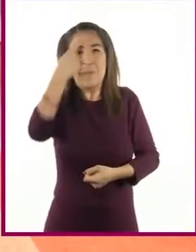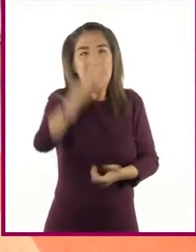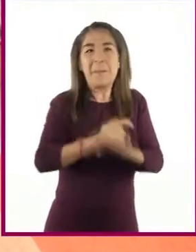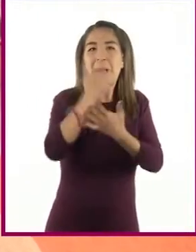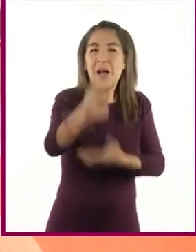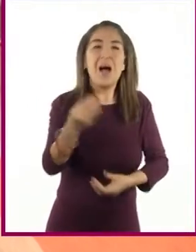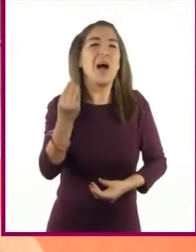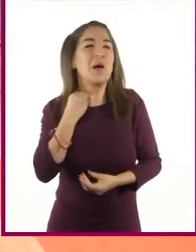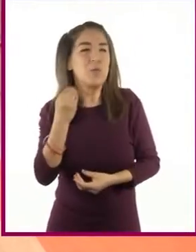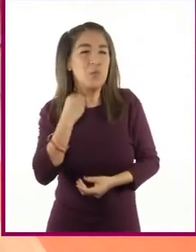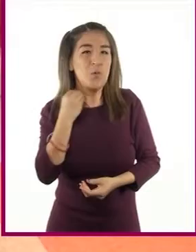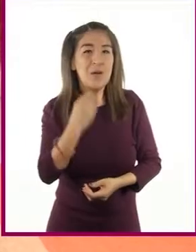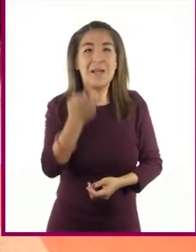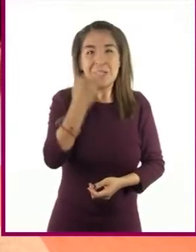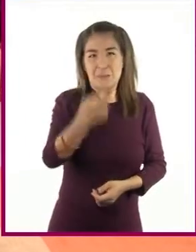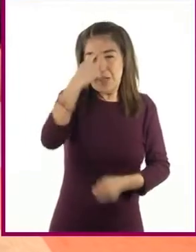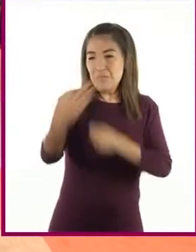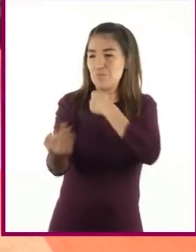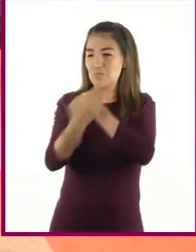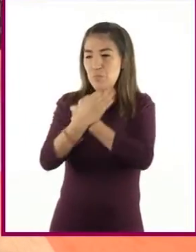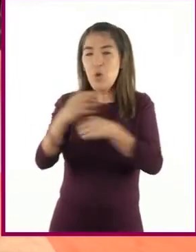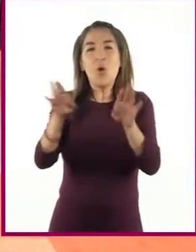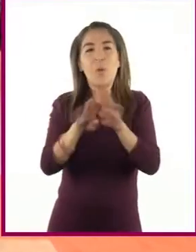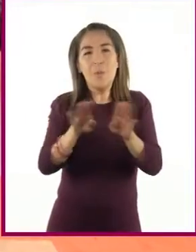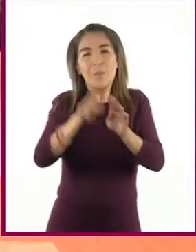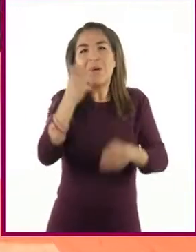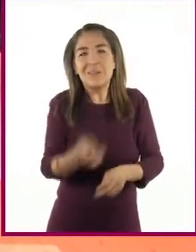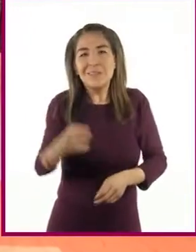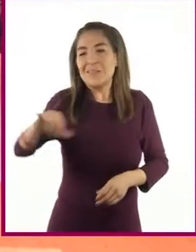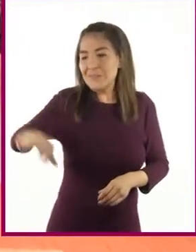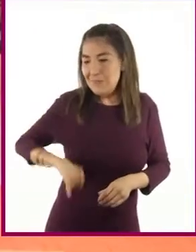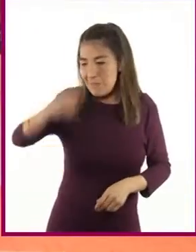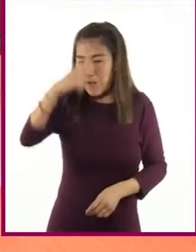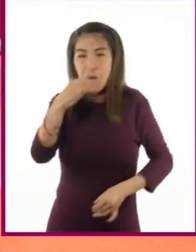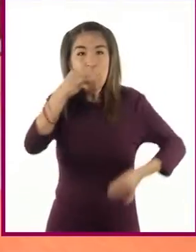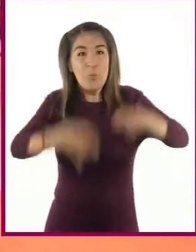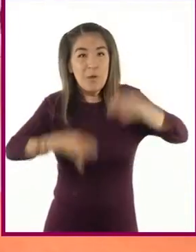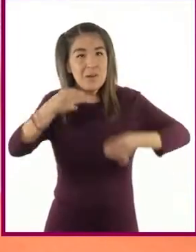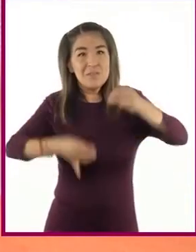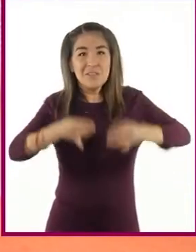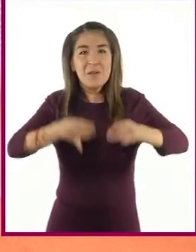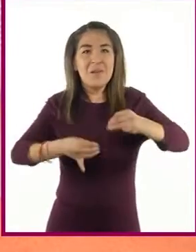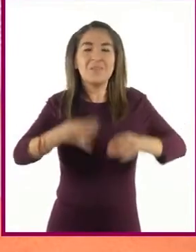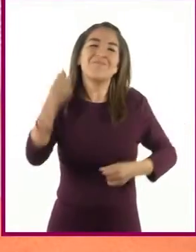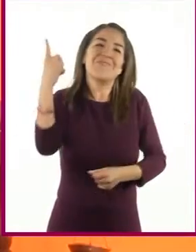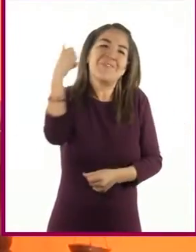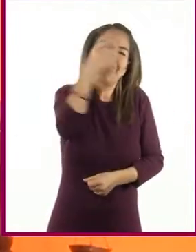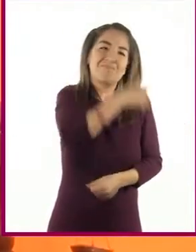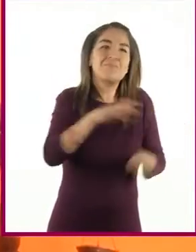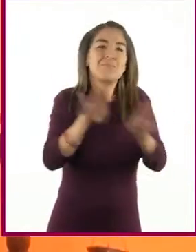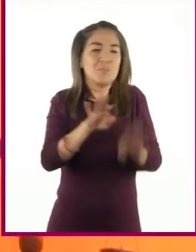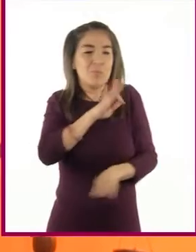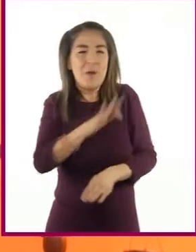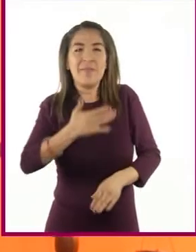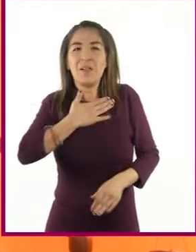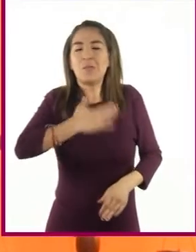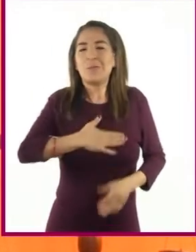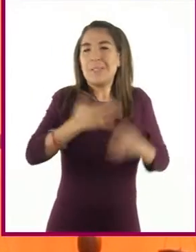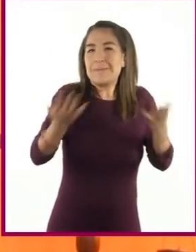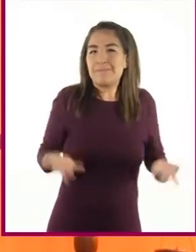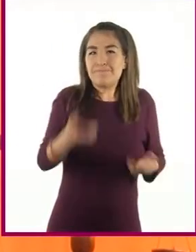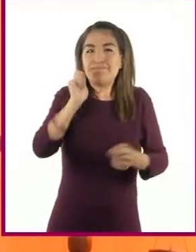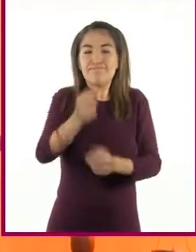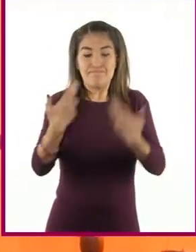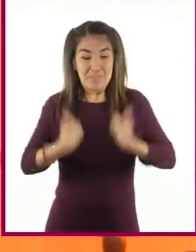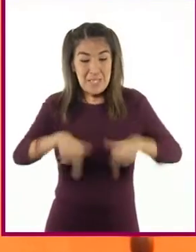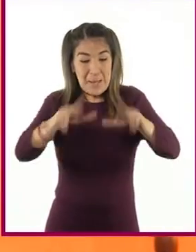que represente nuestros intereses en un juicio, no podemos tener acceso a la justicia. La representación